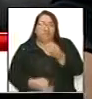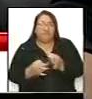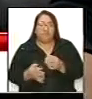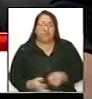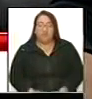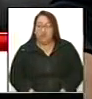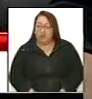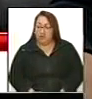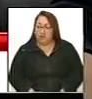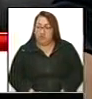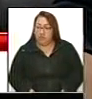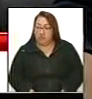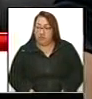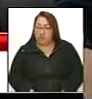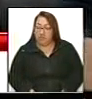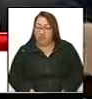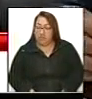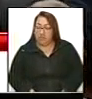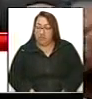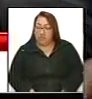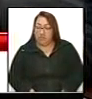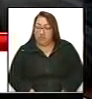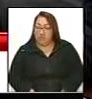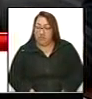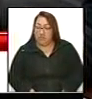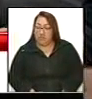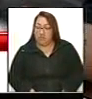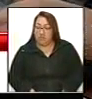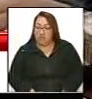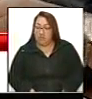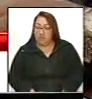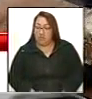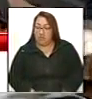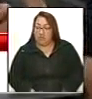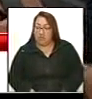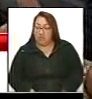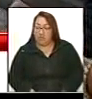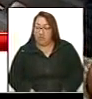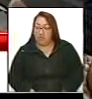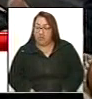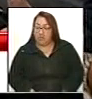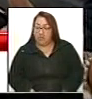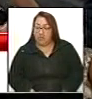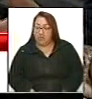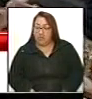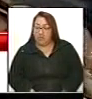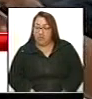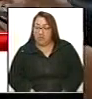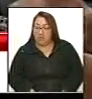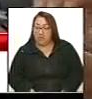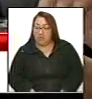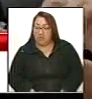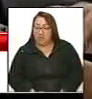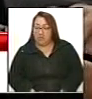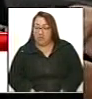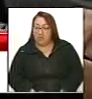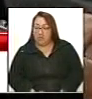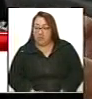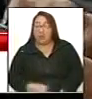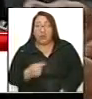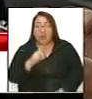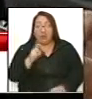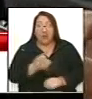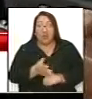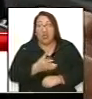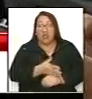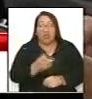a criticar a una institución en la que fui uno de los fundadores y quiero tanto, pero sí nos hubiera gustado mucho que nos hicieran consultas previas, así